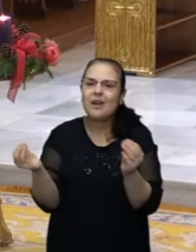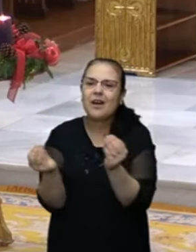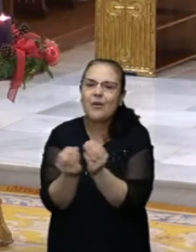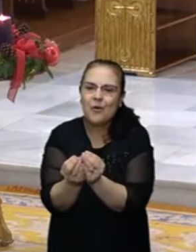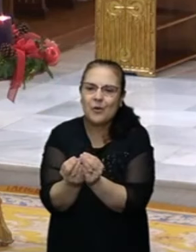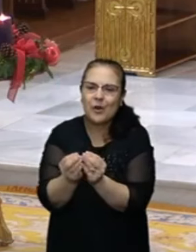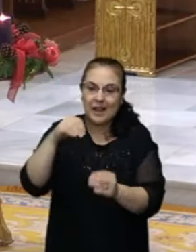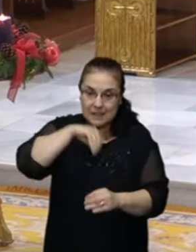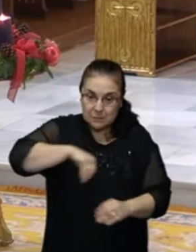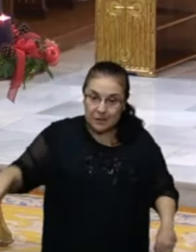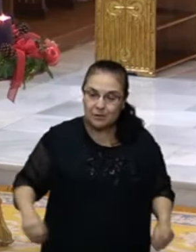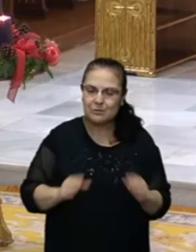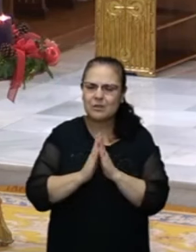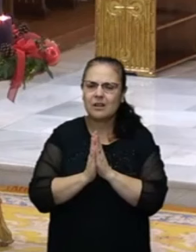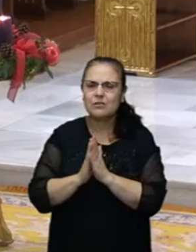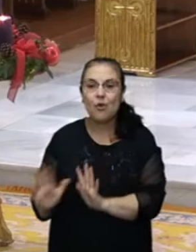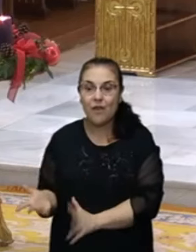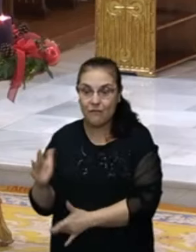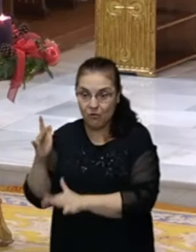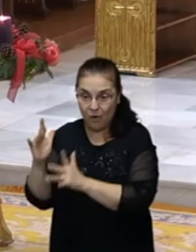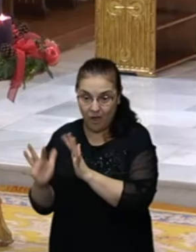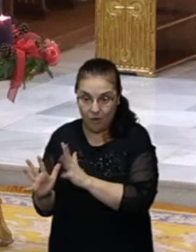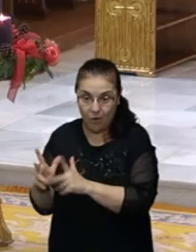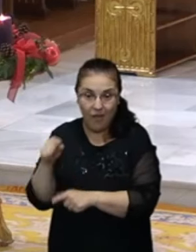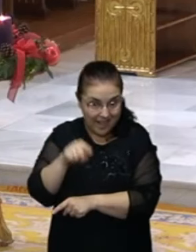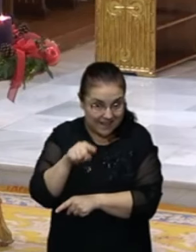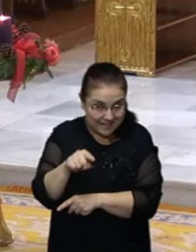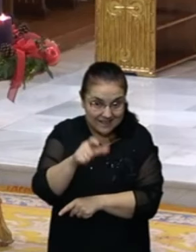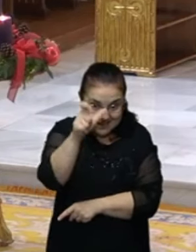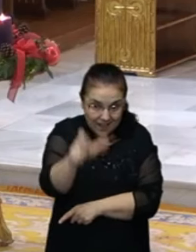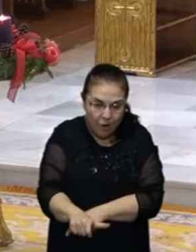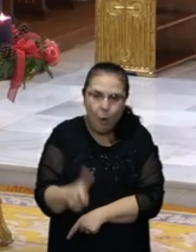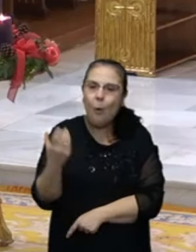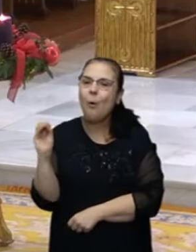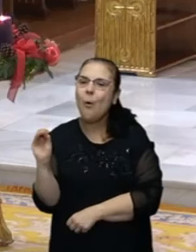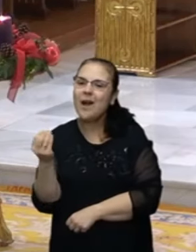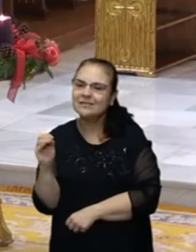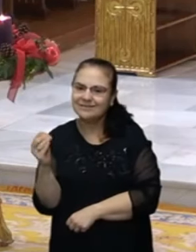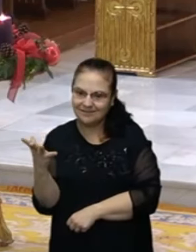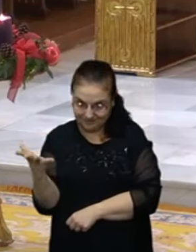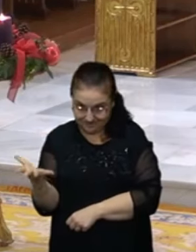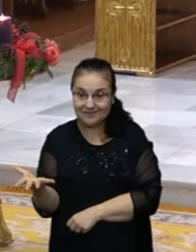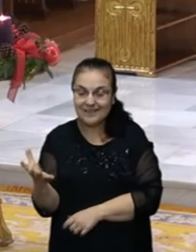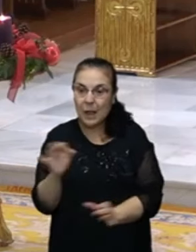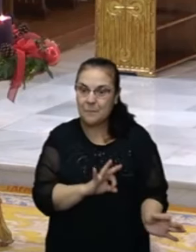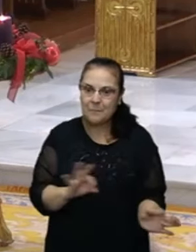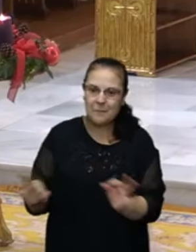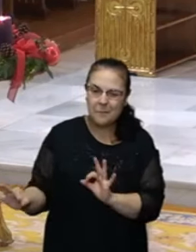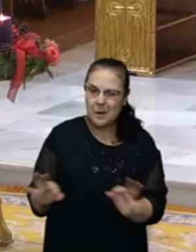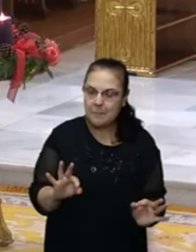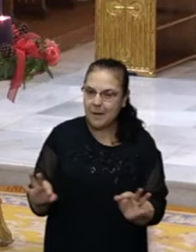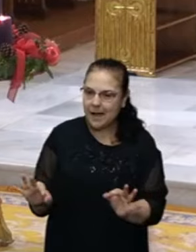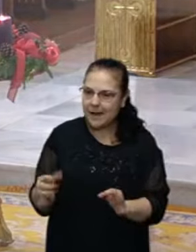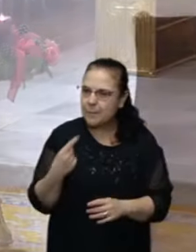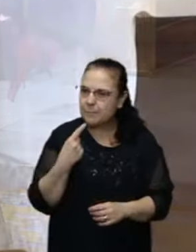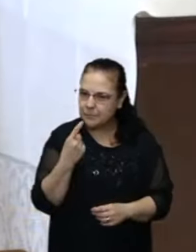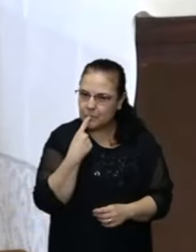fuego. Ese es Juan, el que nos va a preparar, el que nos está